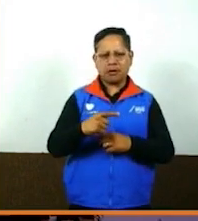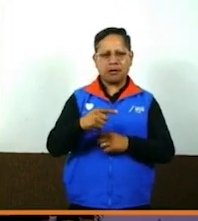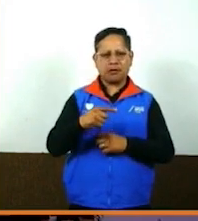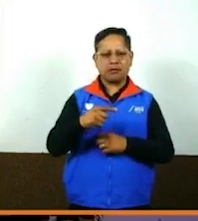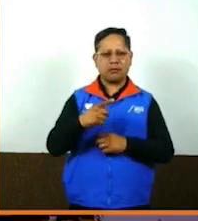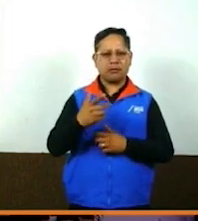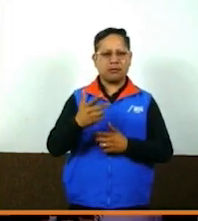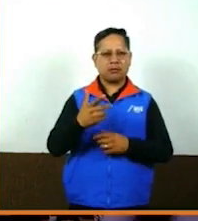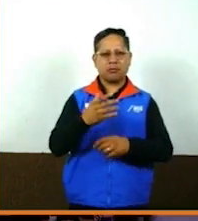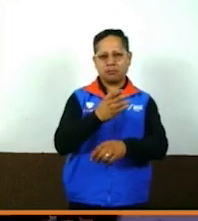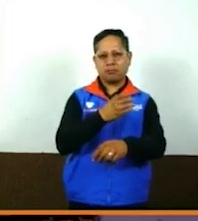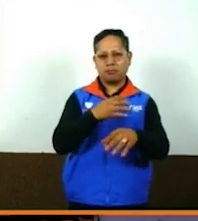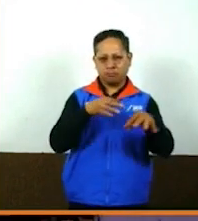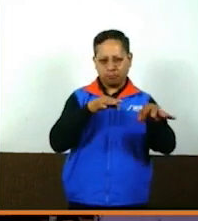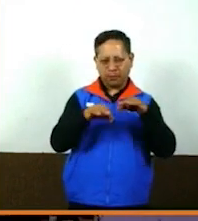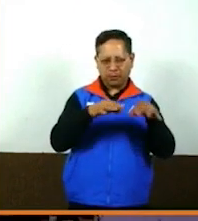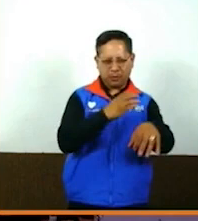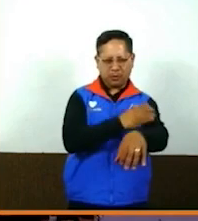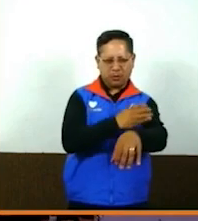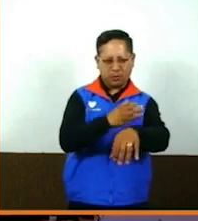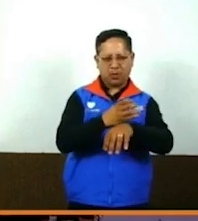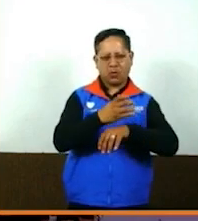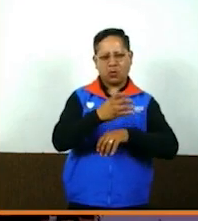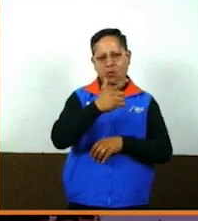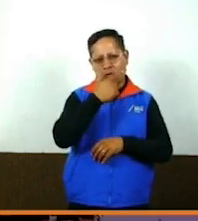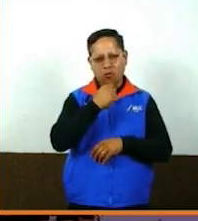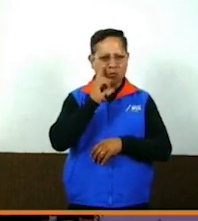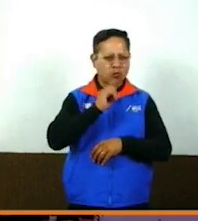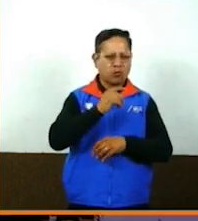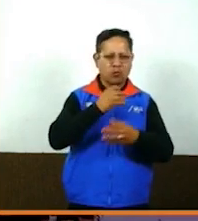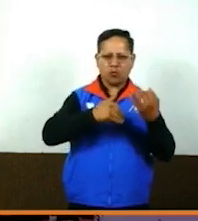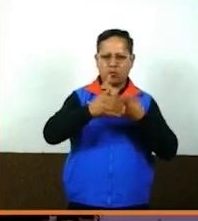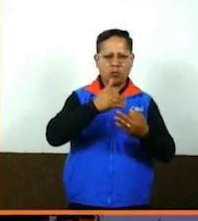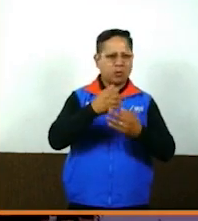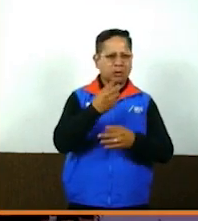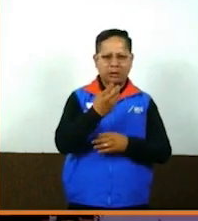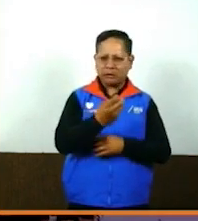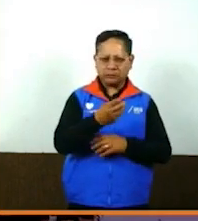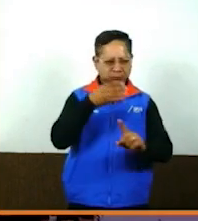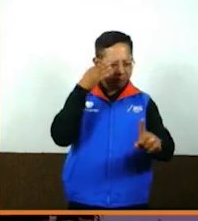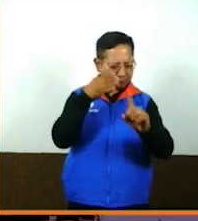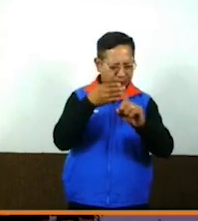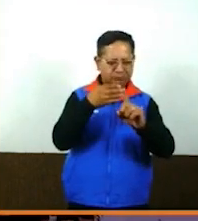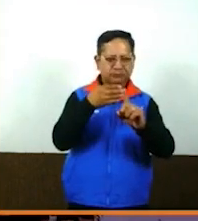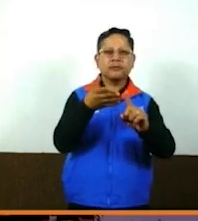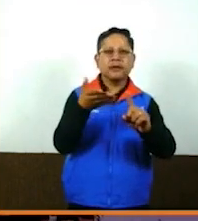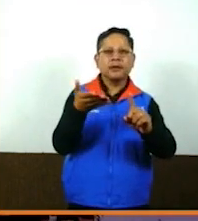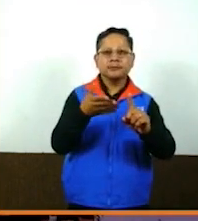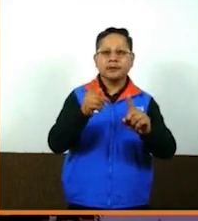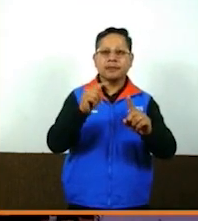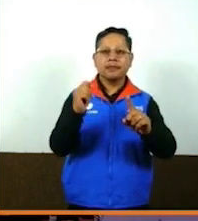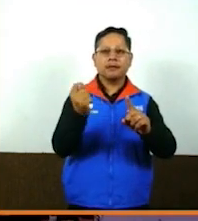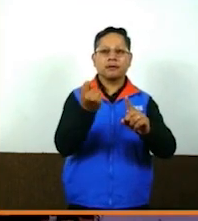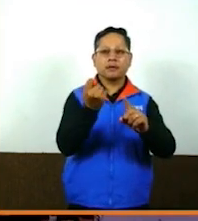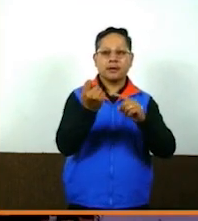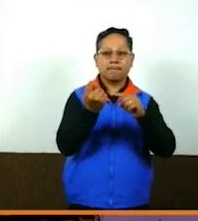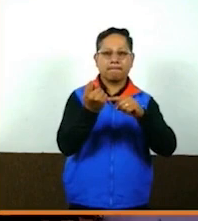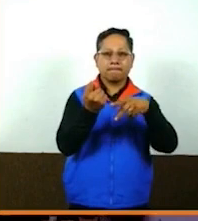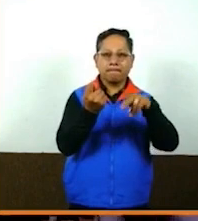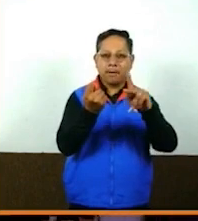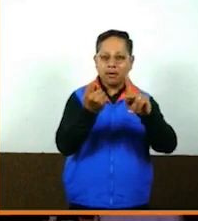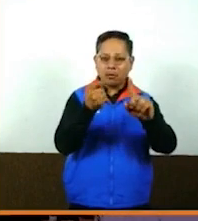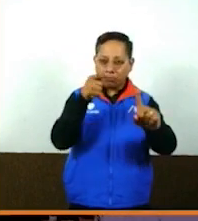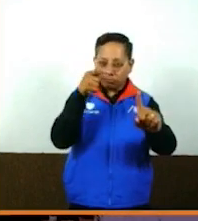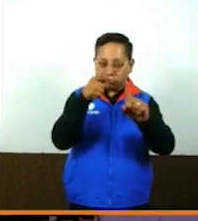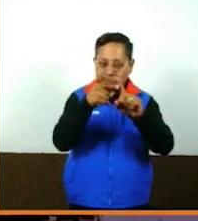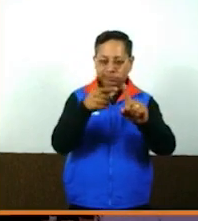con nuestros colaboradores y colaboradoras precisamente para que no pierdan ese objetivo de que están creando tecnología con propósito y